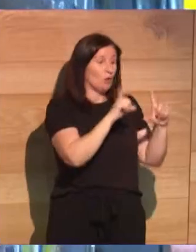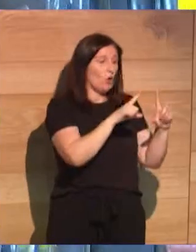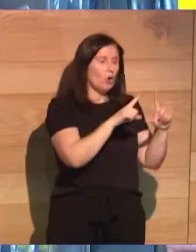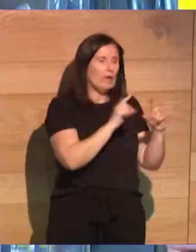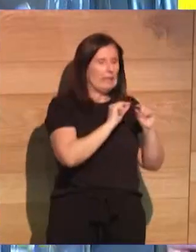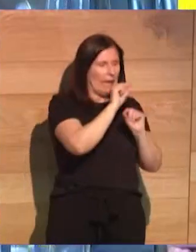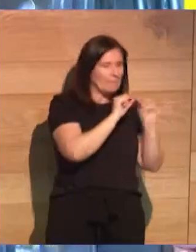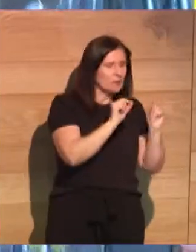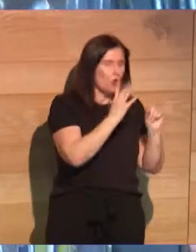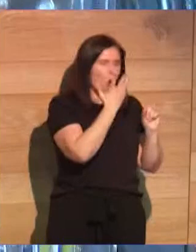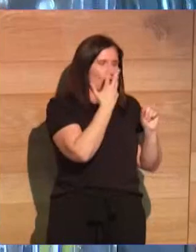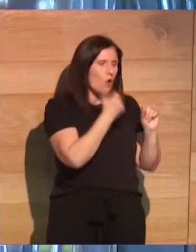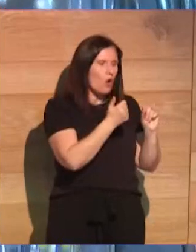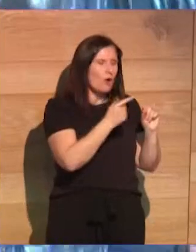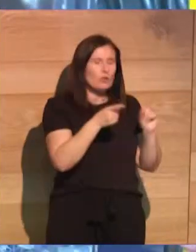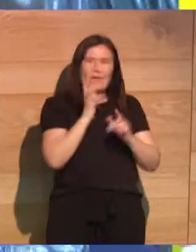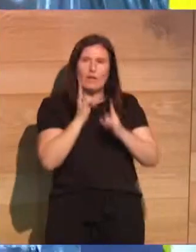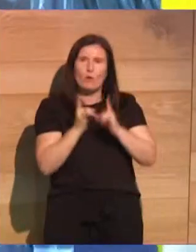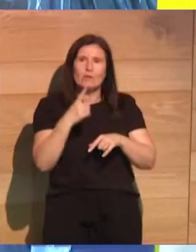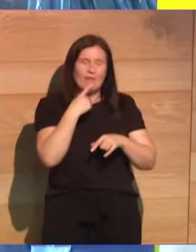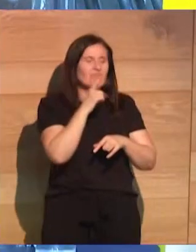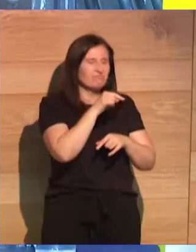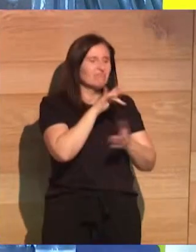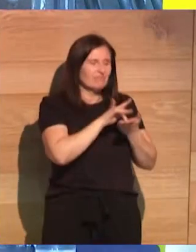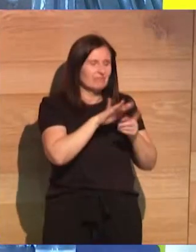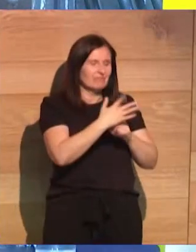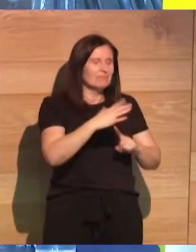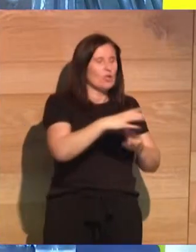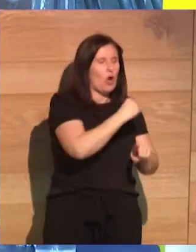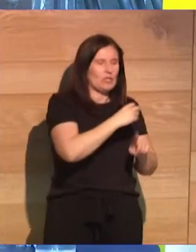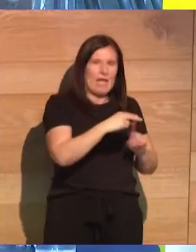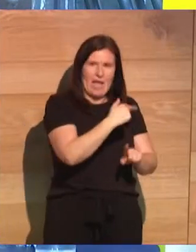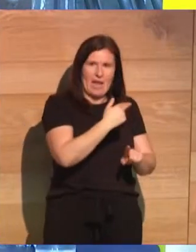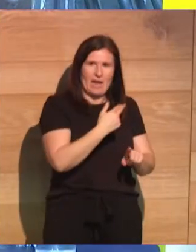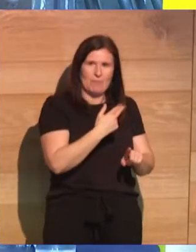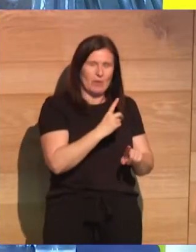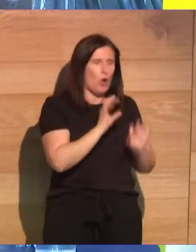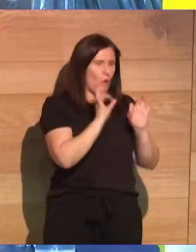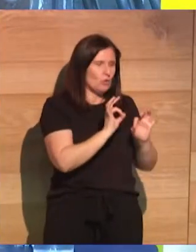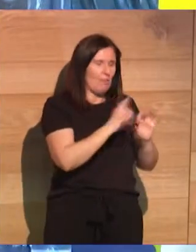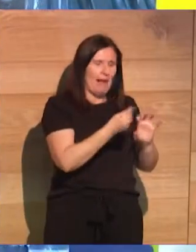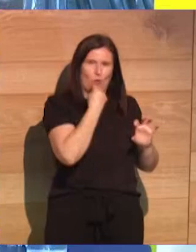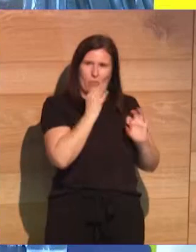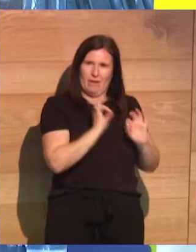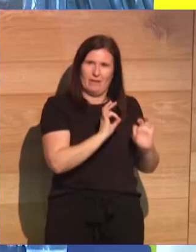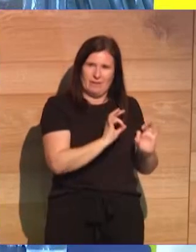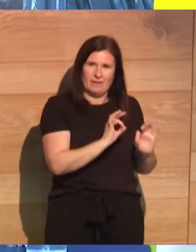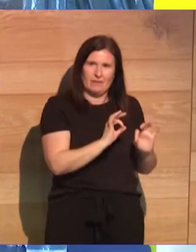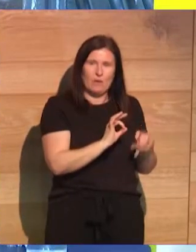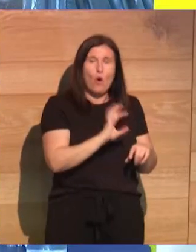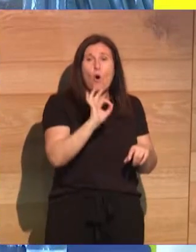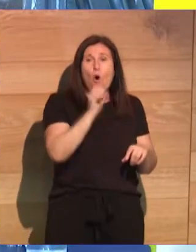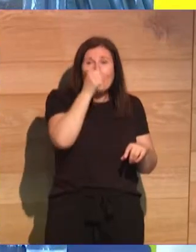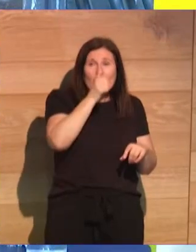que tiene, pues el robot decide corto o no corto, porque esto está ahora mismo en el punto exacto de maduración. O, por ejemplo, los